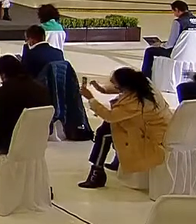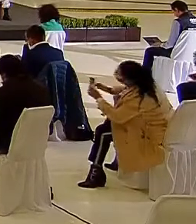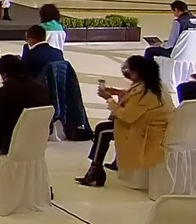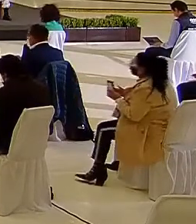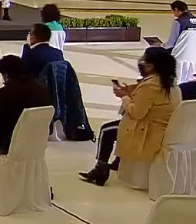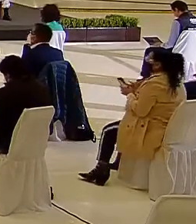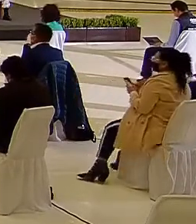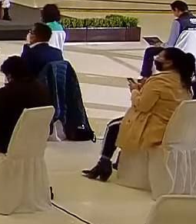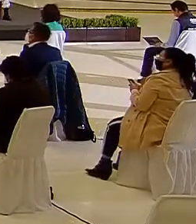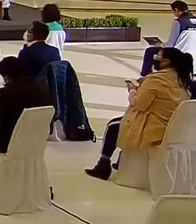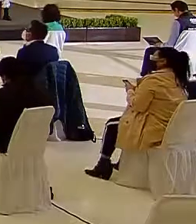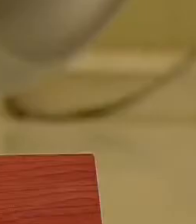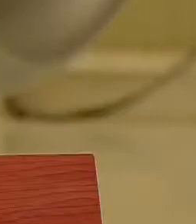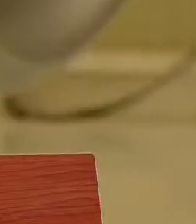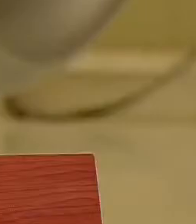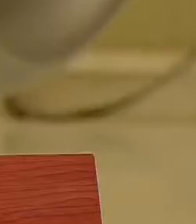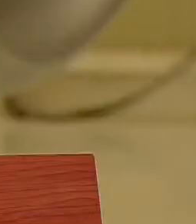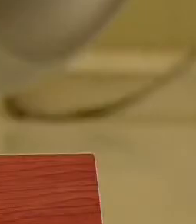territorio nacional.